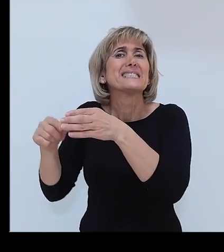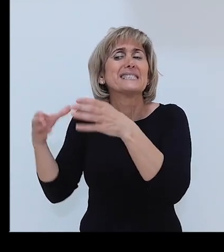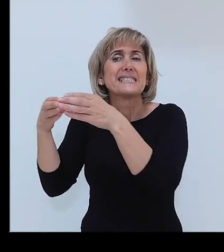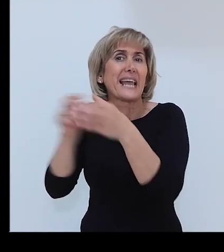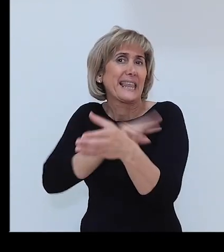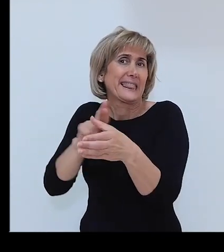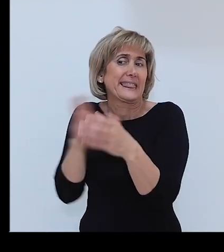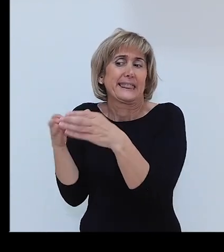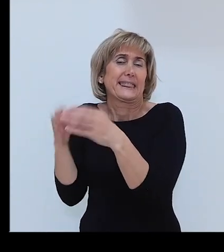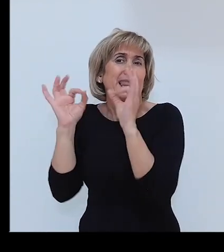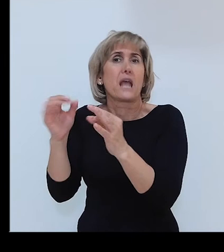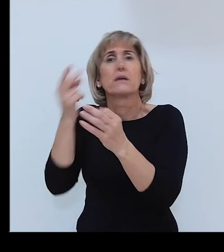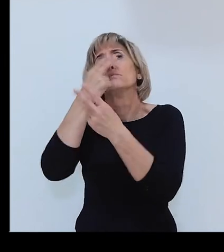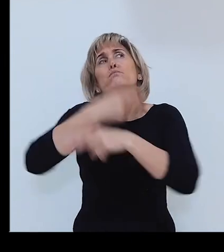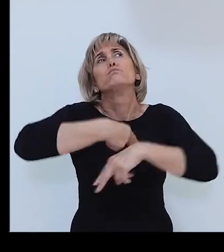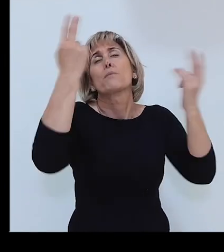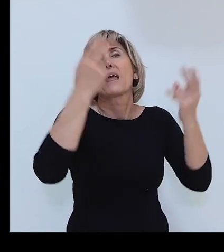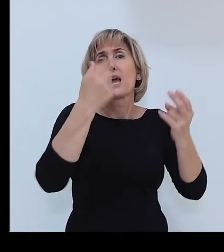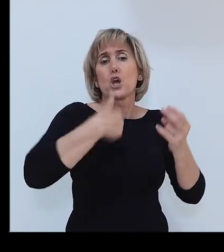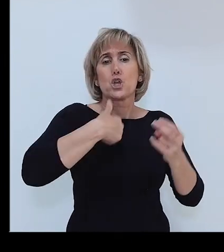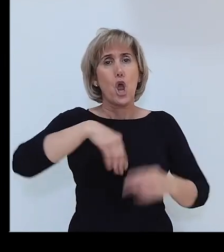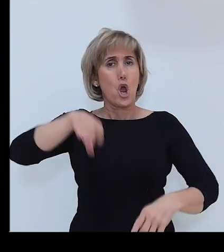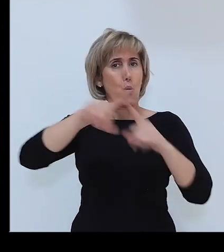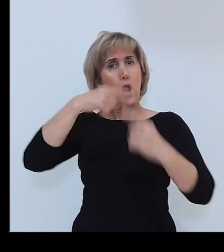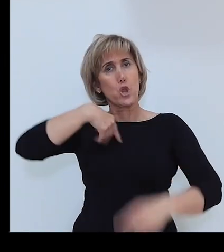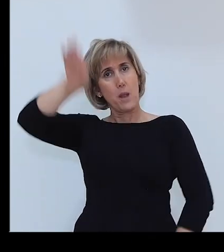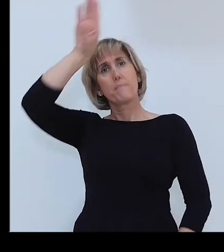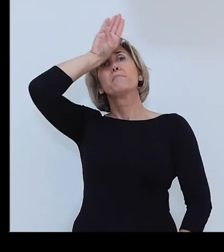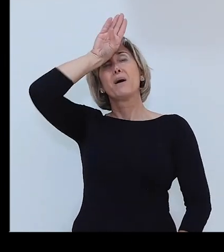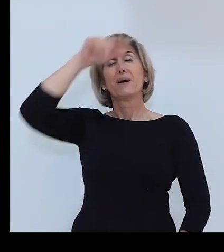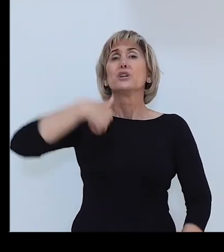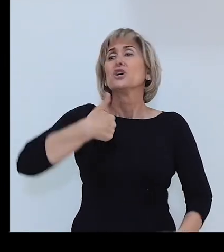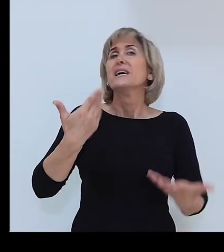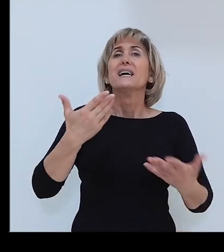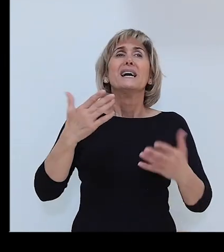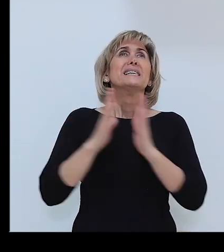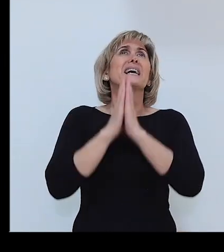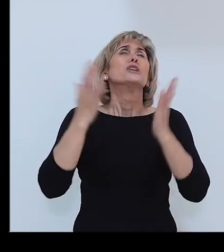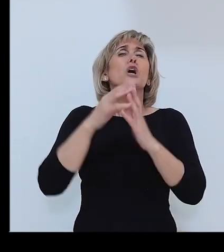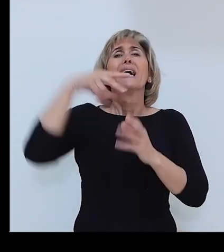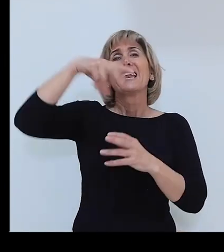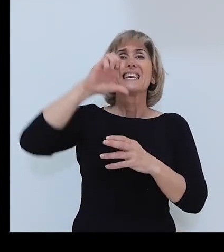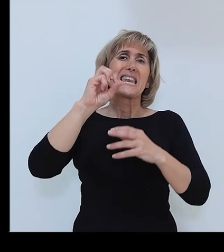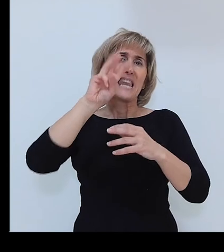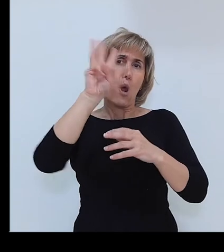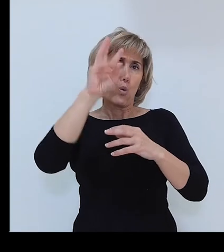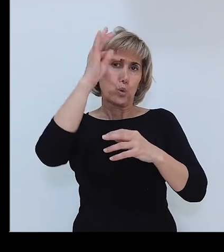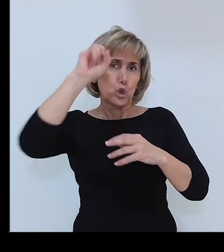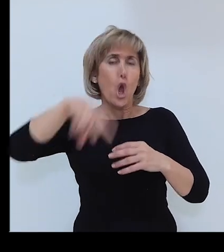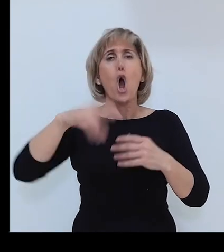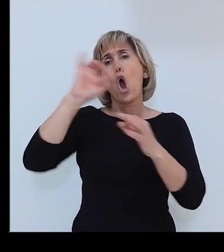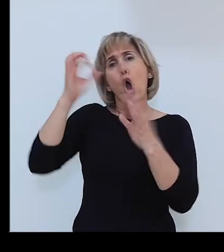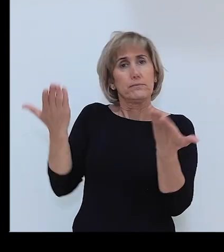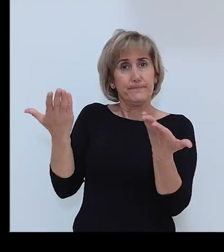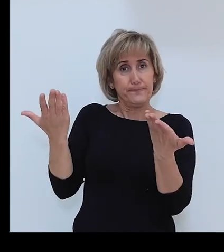es hacerse gurú de una nueva secta, proponer una nueva secta al mundo, ¿no? Donde yo soy el Papa y aquí nuestros santos